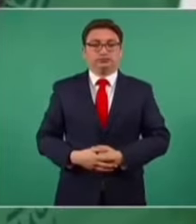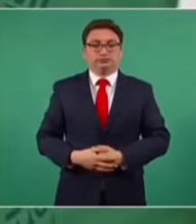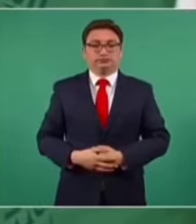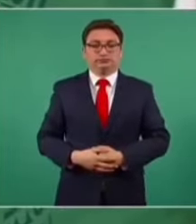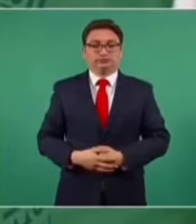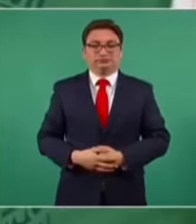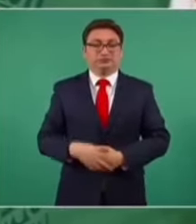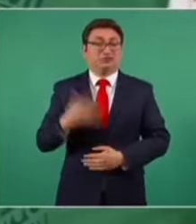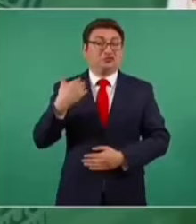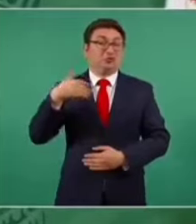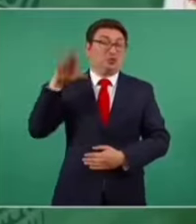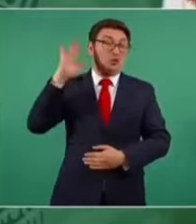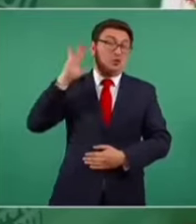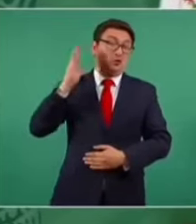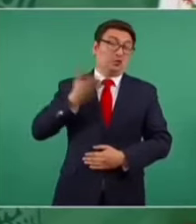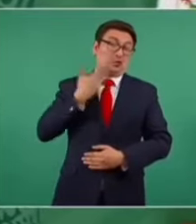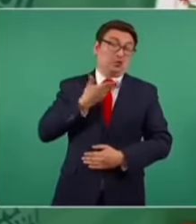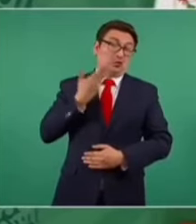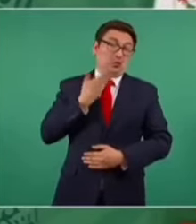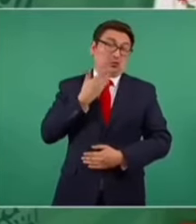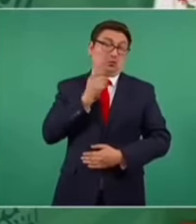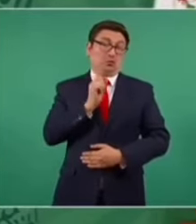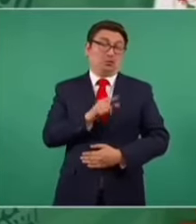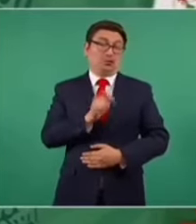como era antes.